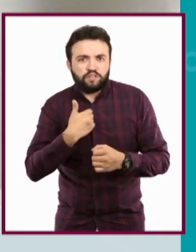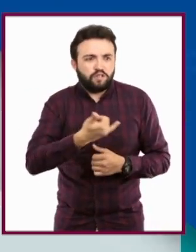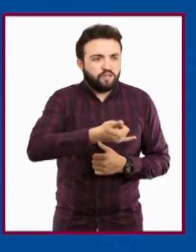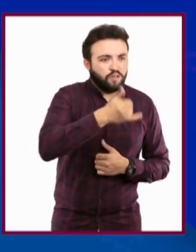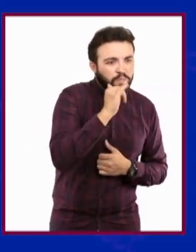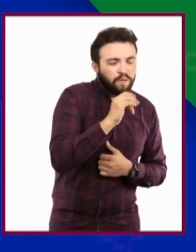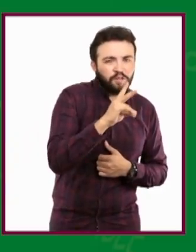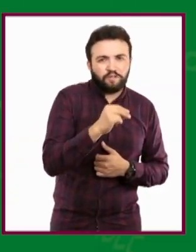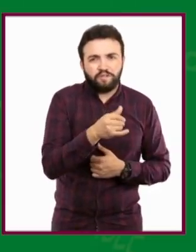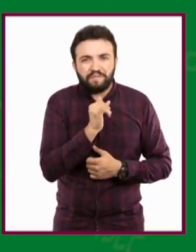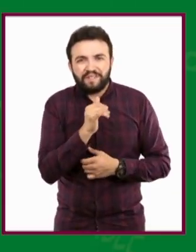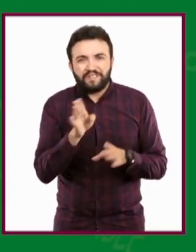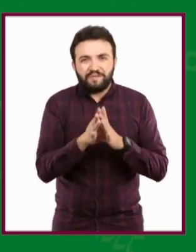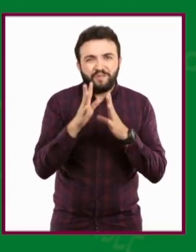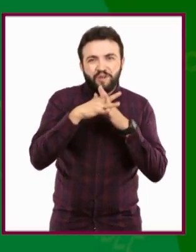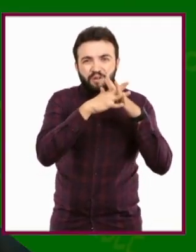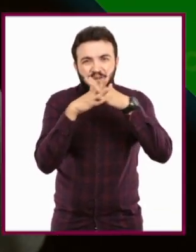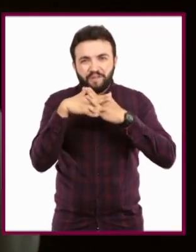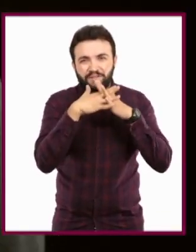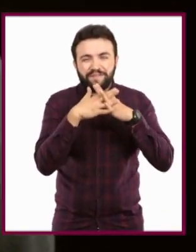tomé.